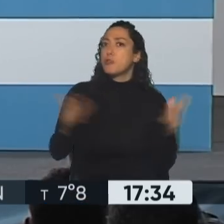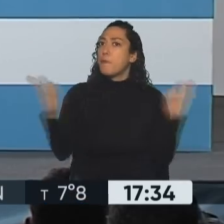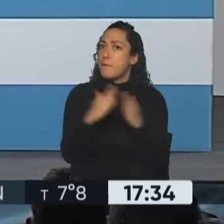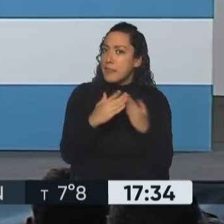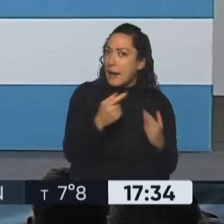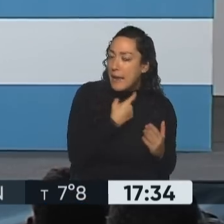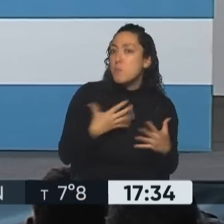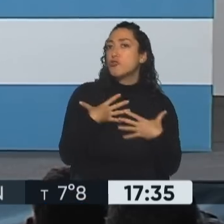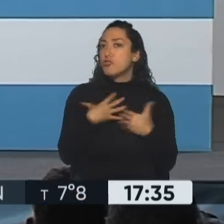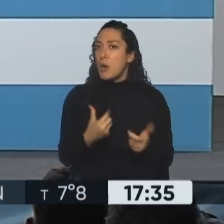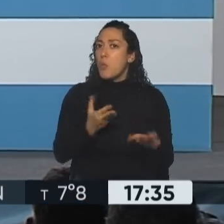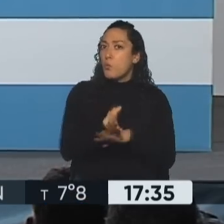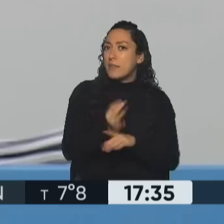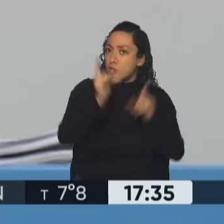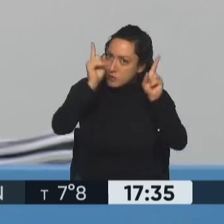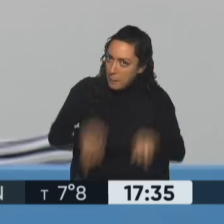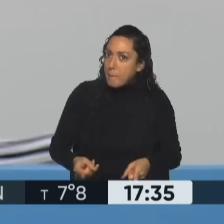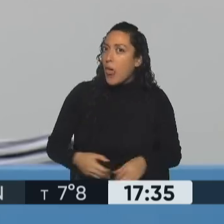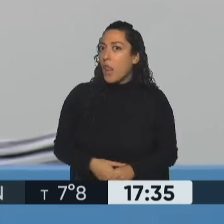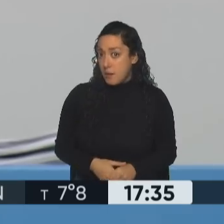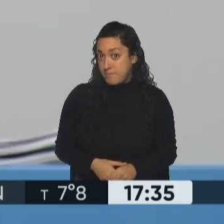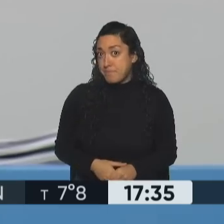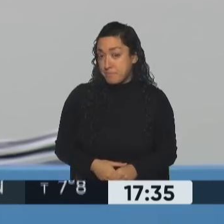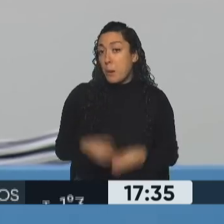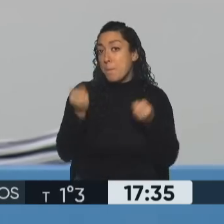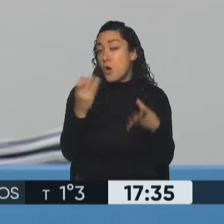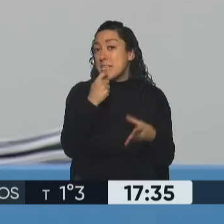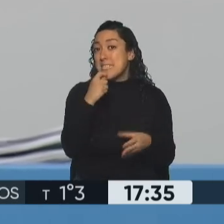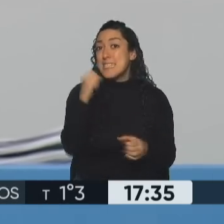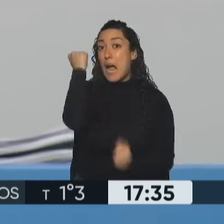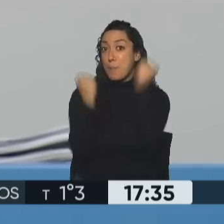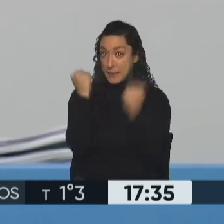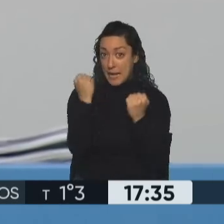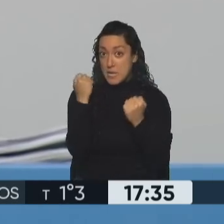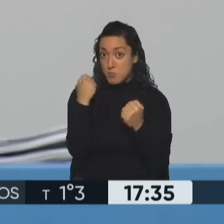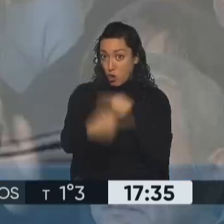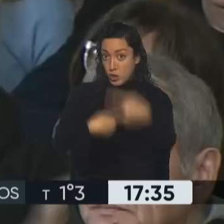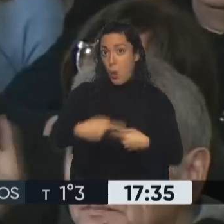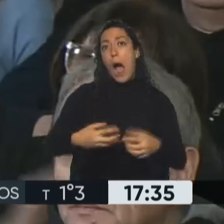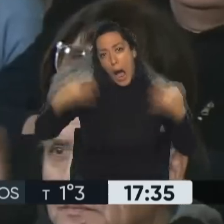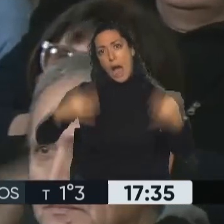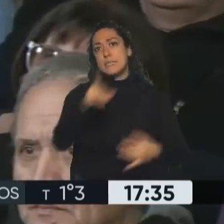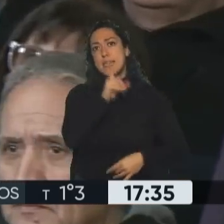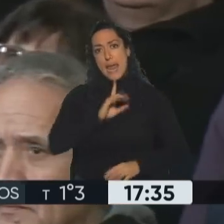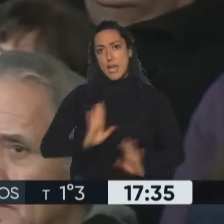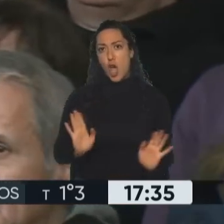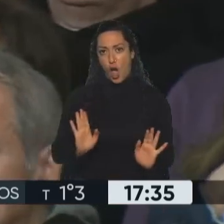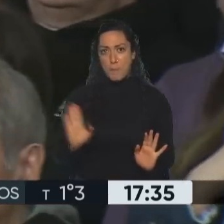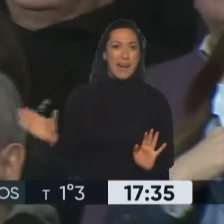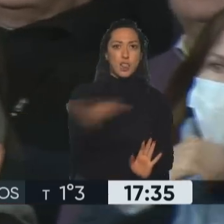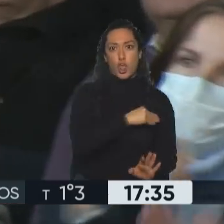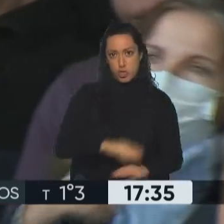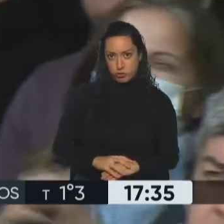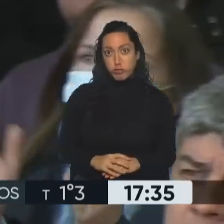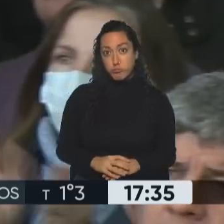vivienda, a la salud y a la educación. Porque si vamos a hacer capitalismo, hagámoslo en serio y para todos y